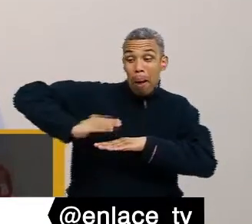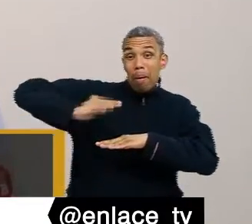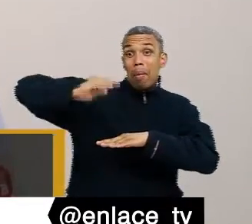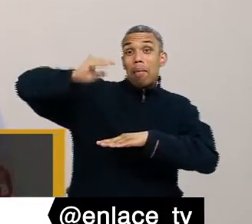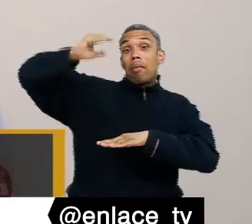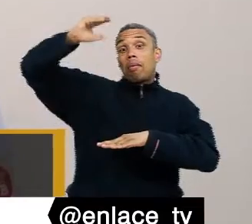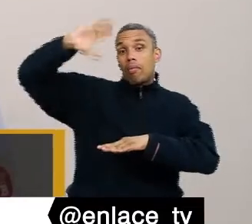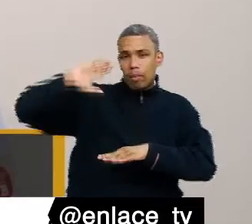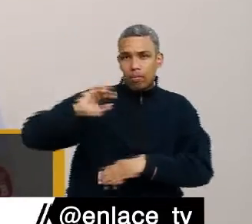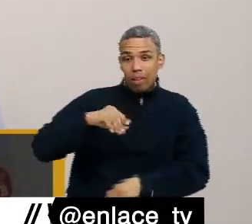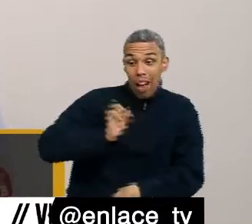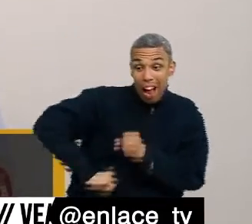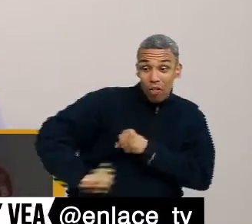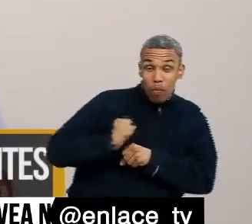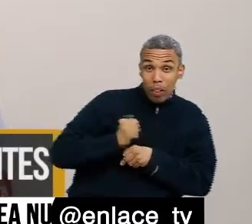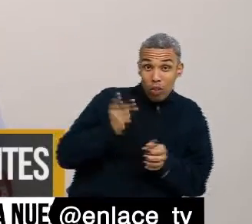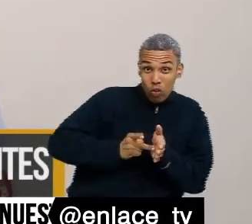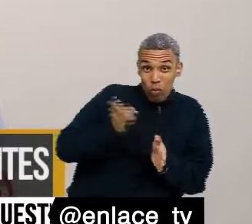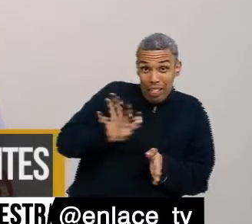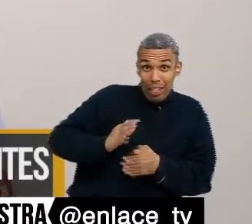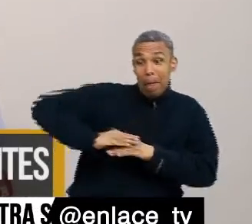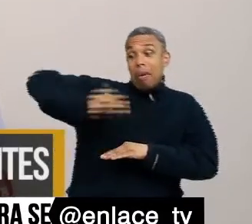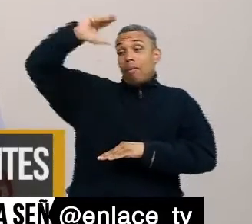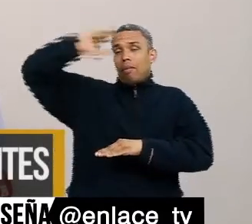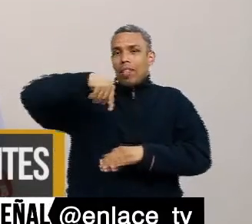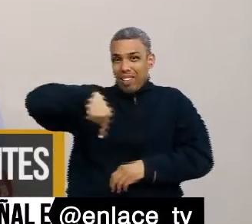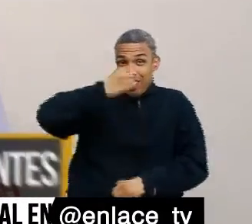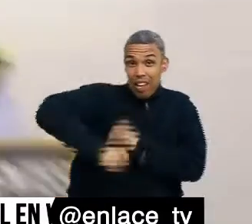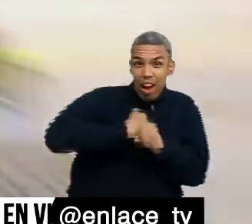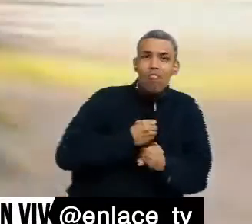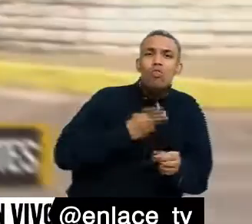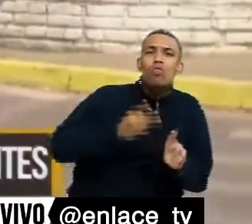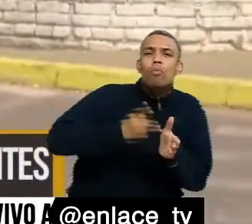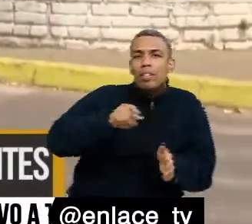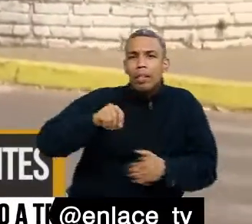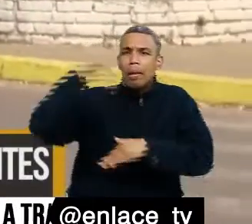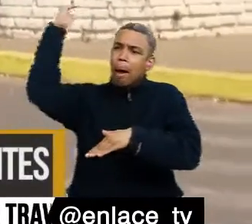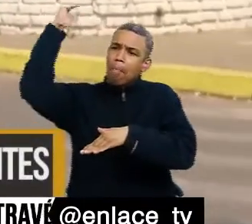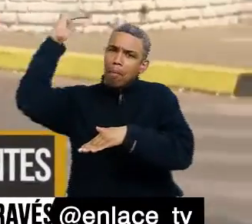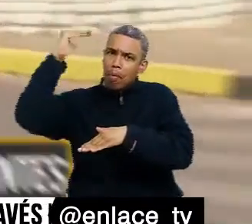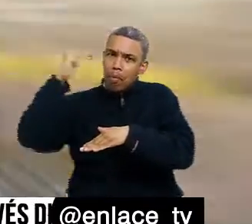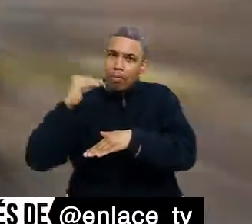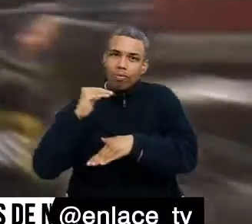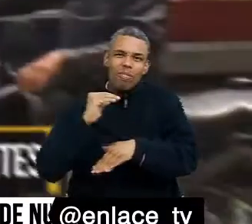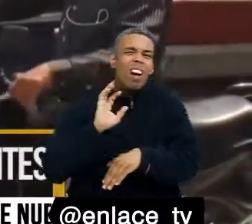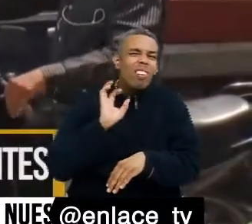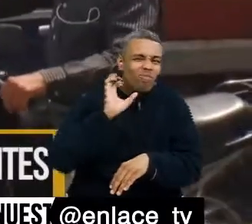Atribuimos a esto de pronto a la campaña agresiva que hemos hecho este año con nuestras unidades.